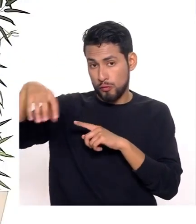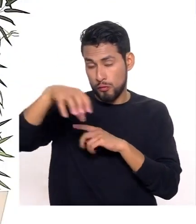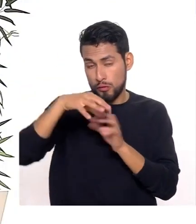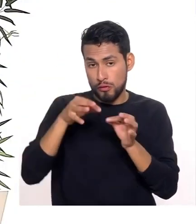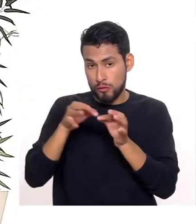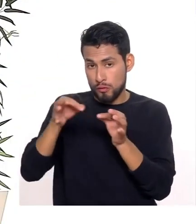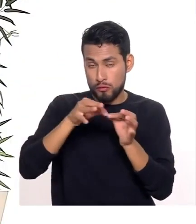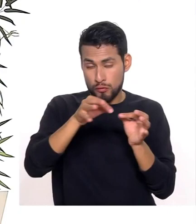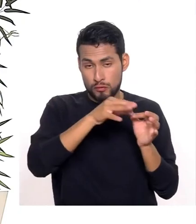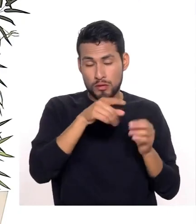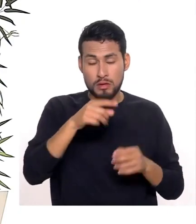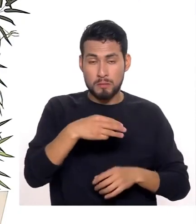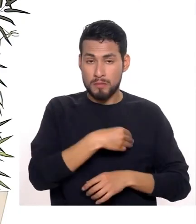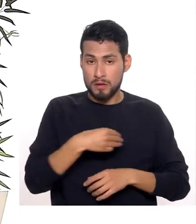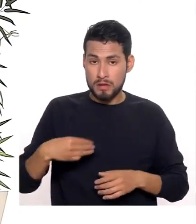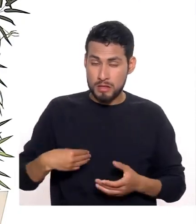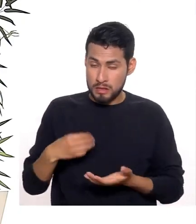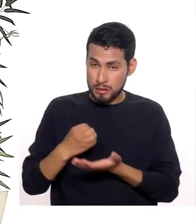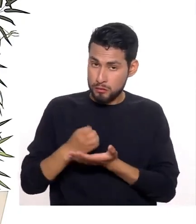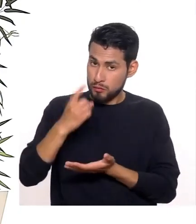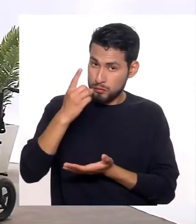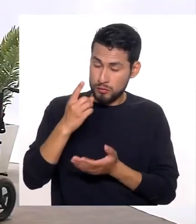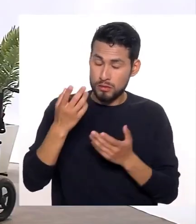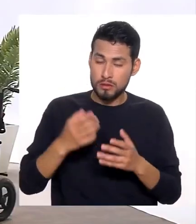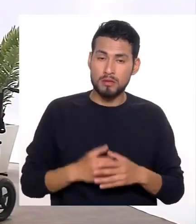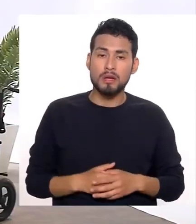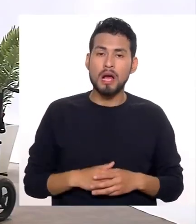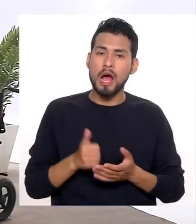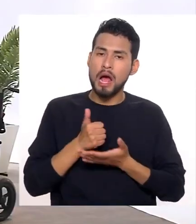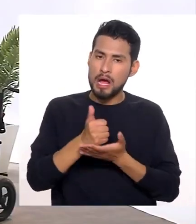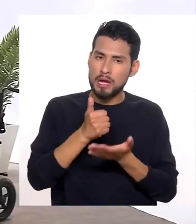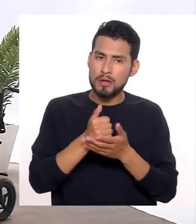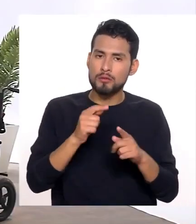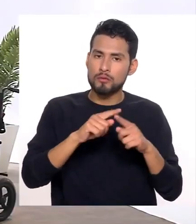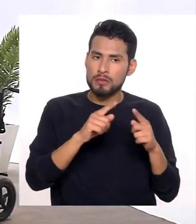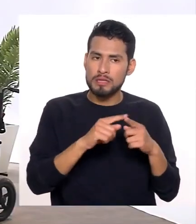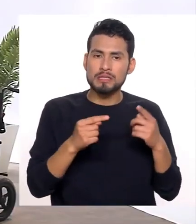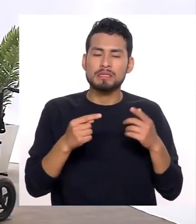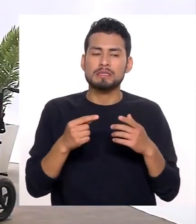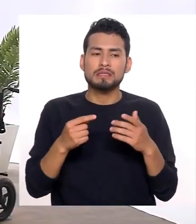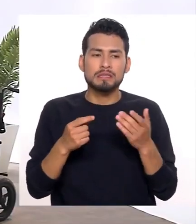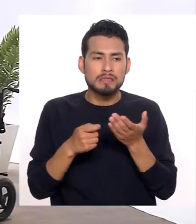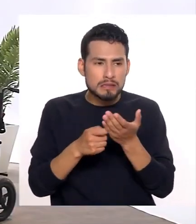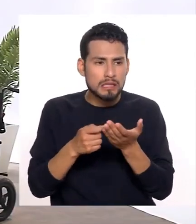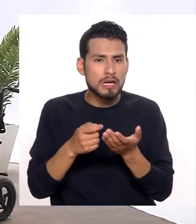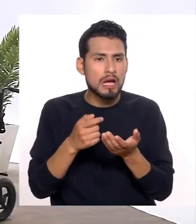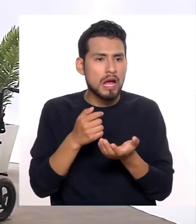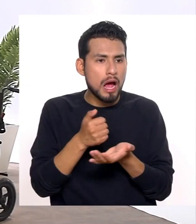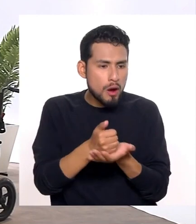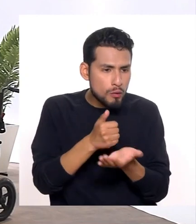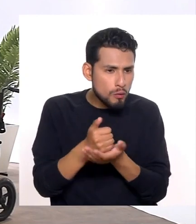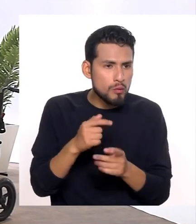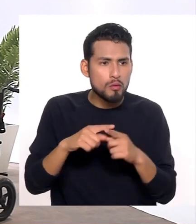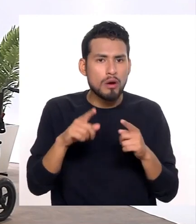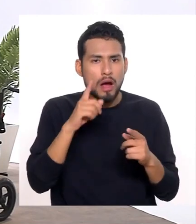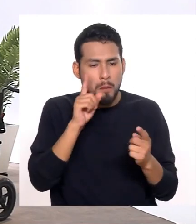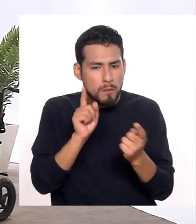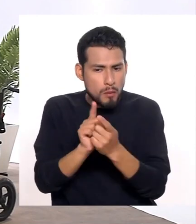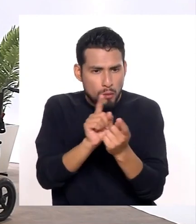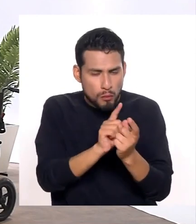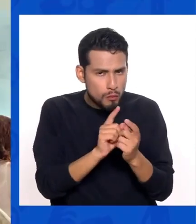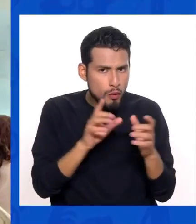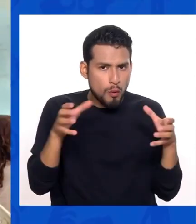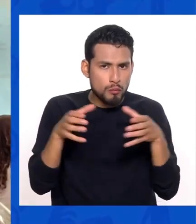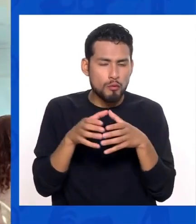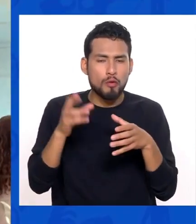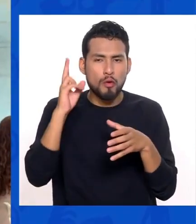regiones y por disposición del Ministerio de Educación se realizan asistencias técnicas. Asistencia técnica,